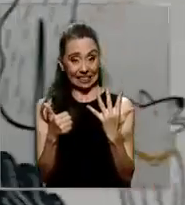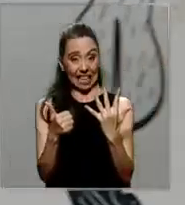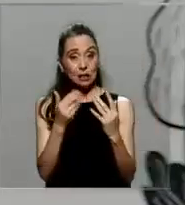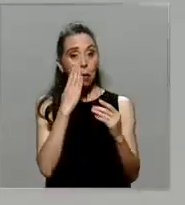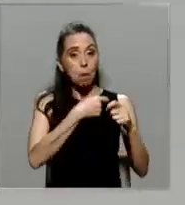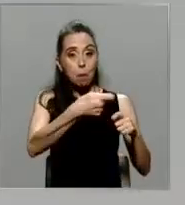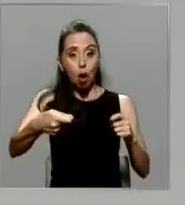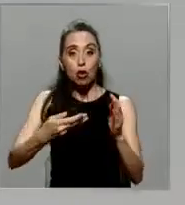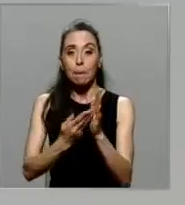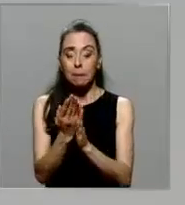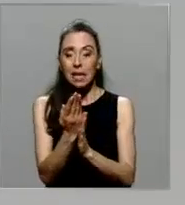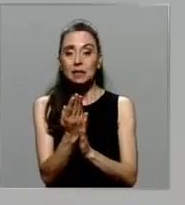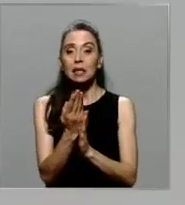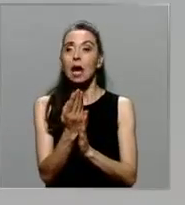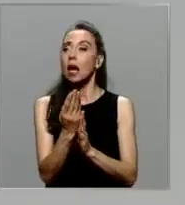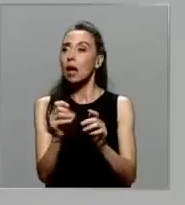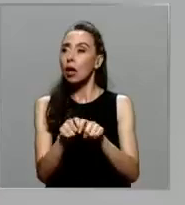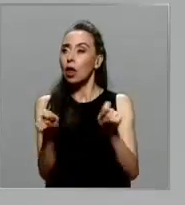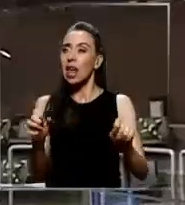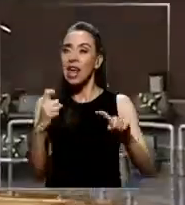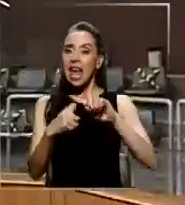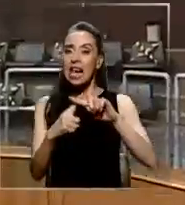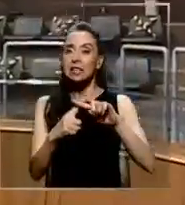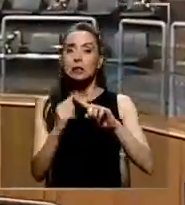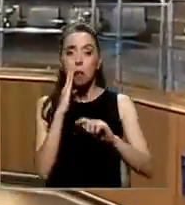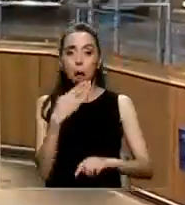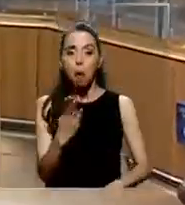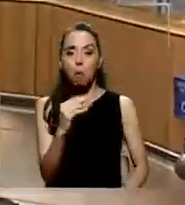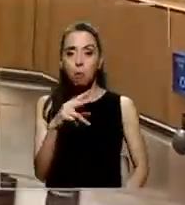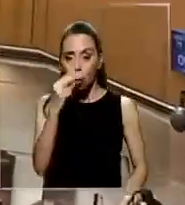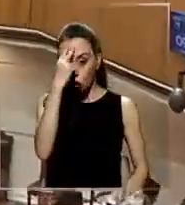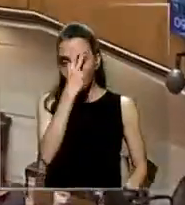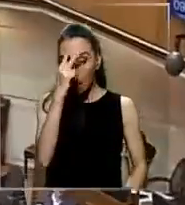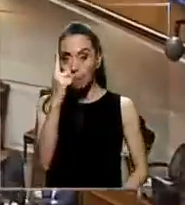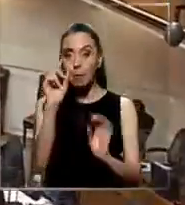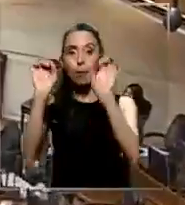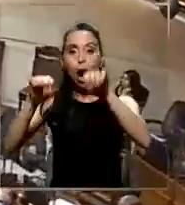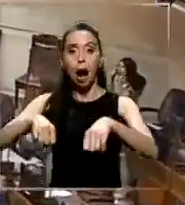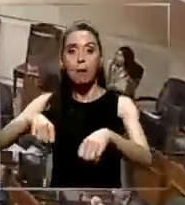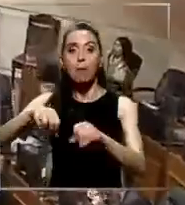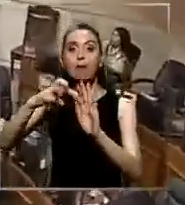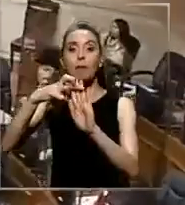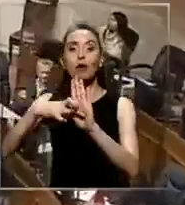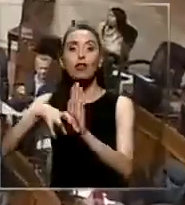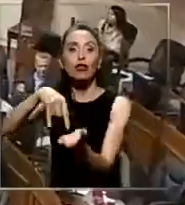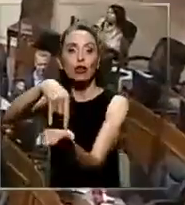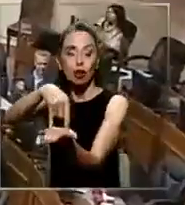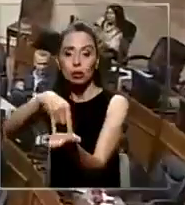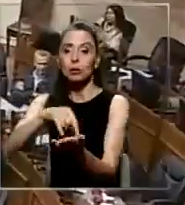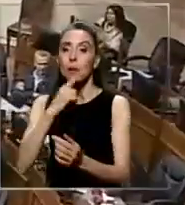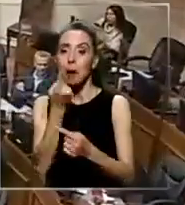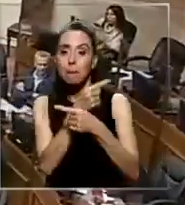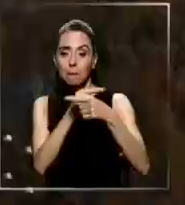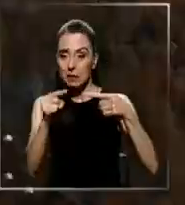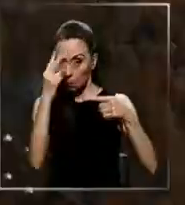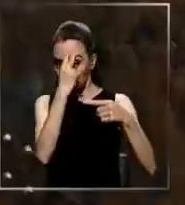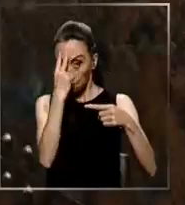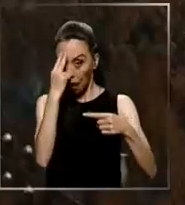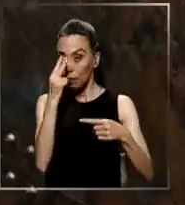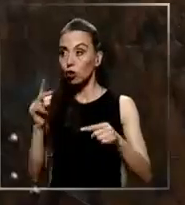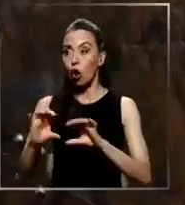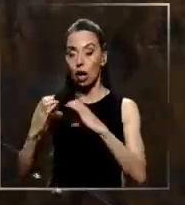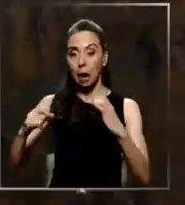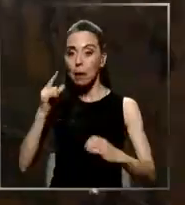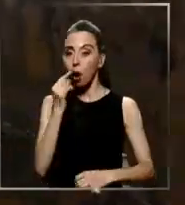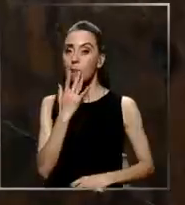operar, entre ellas la duplicidad del ex bono marzo, primero debe ser aprobado en el Congreso. En la primera semana de marzo, en el Senado esto